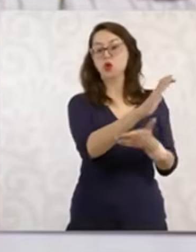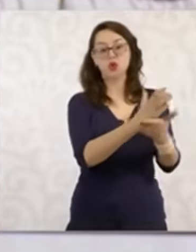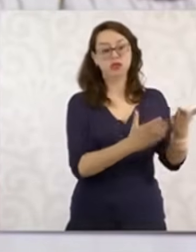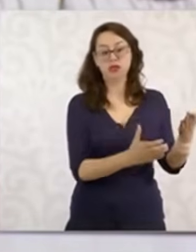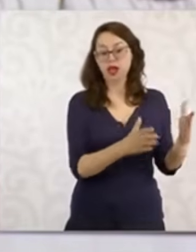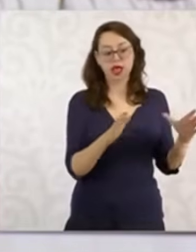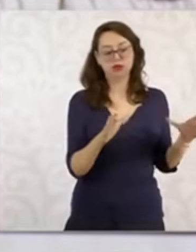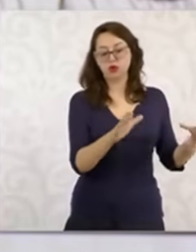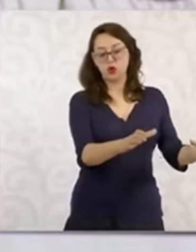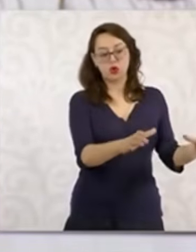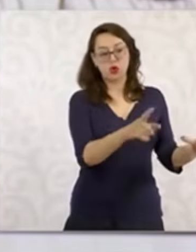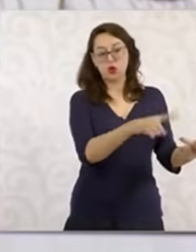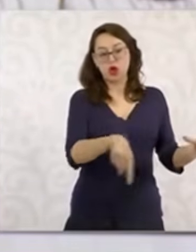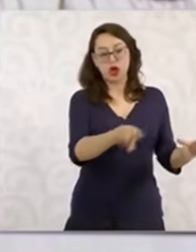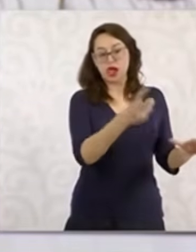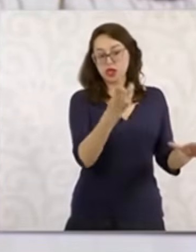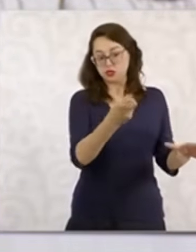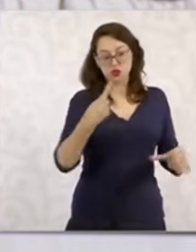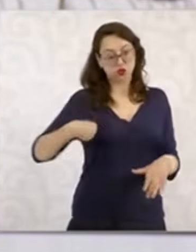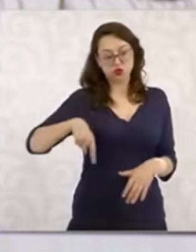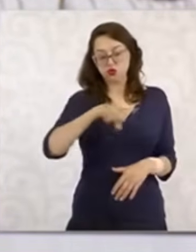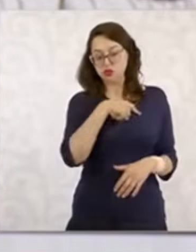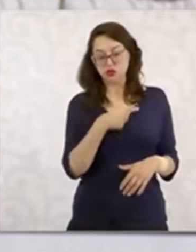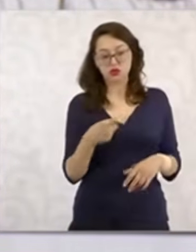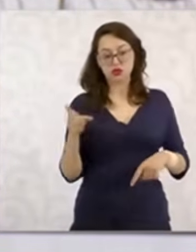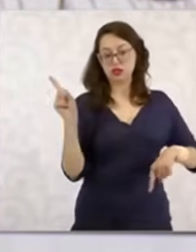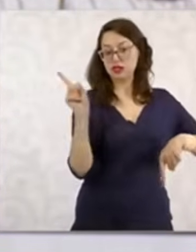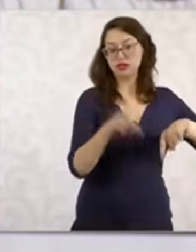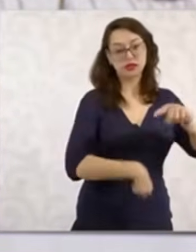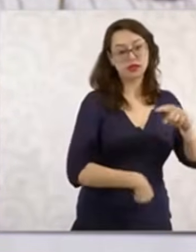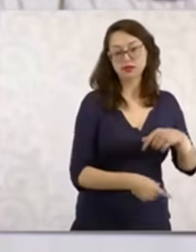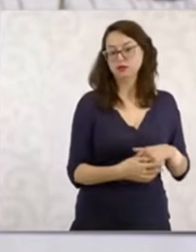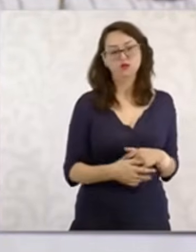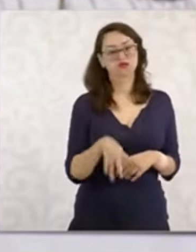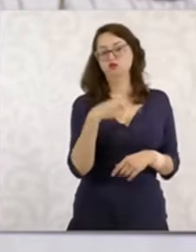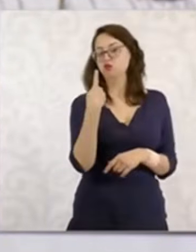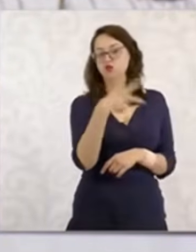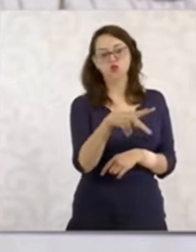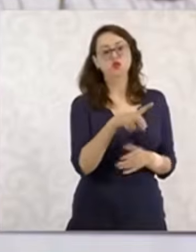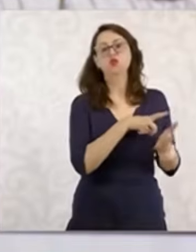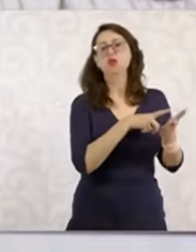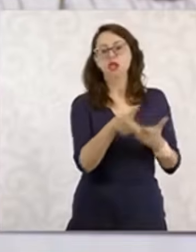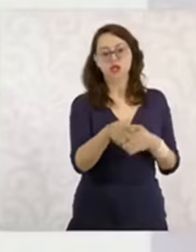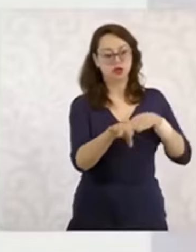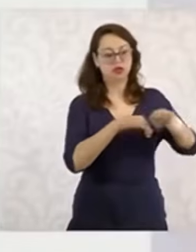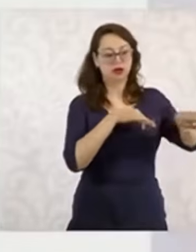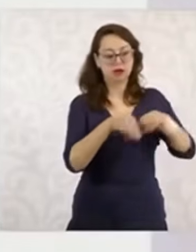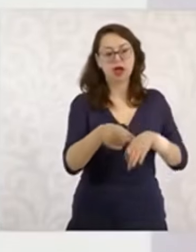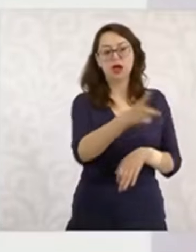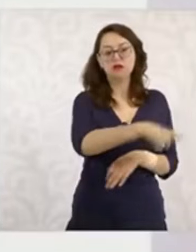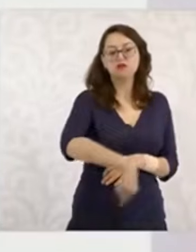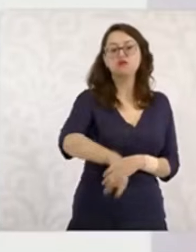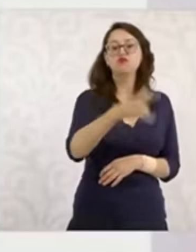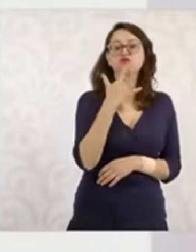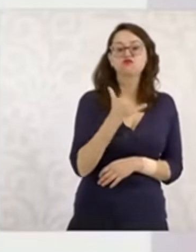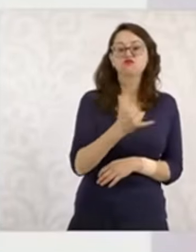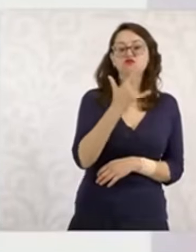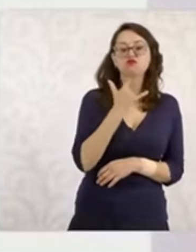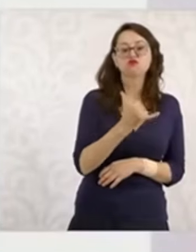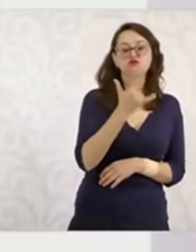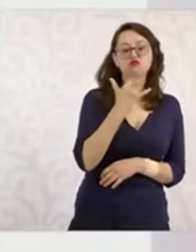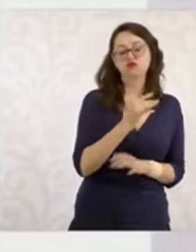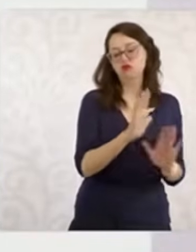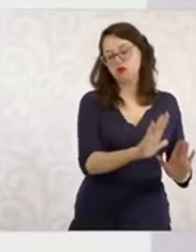nosotros no podemos entrar al tema del contrato colectivo, porque son derechos conseguidos por las y los trabajadores. Estamos